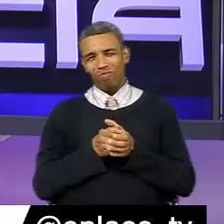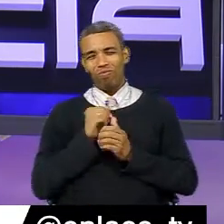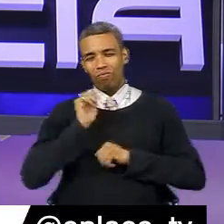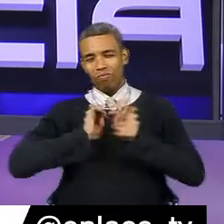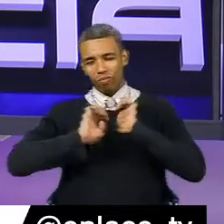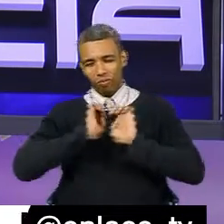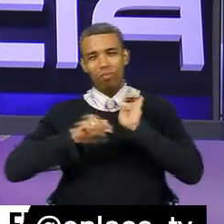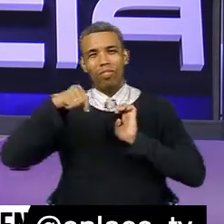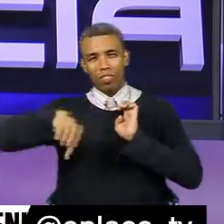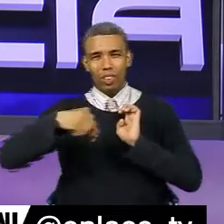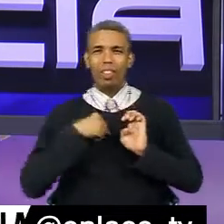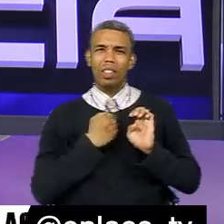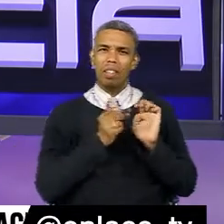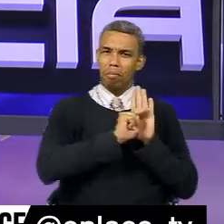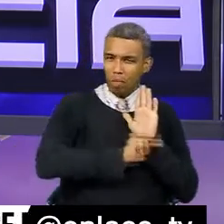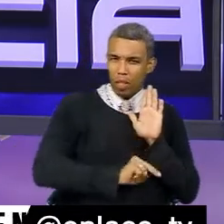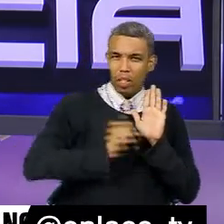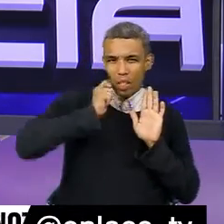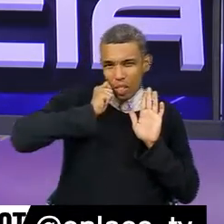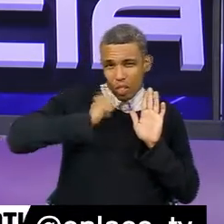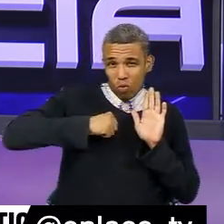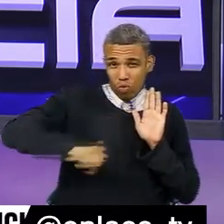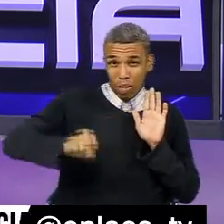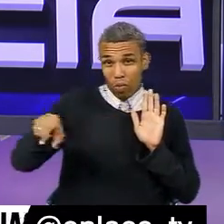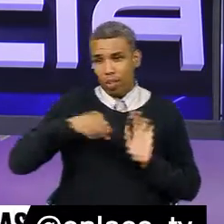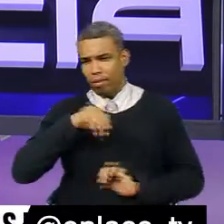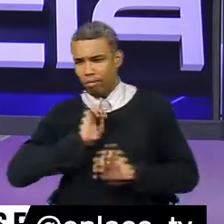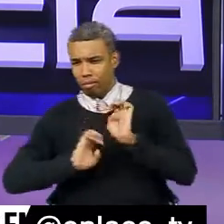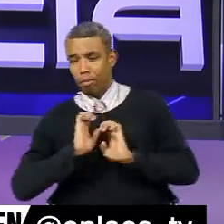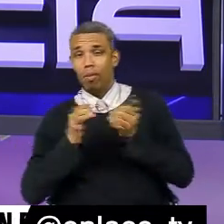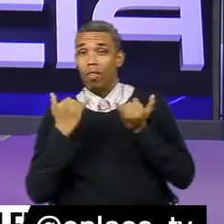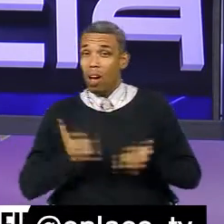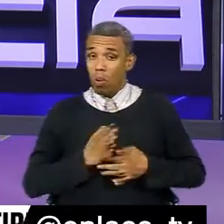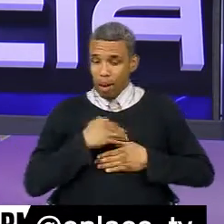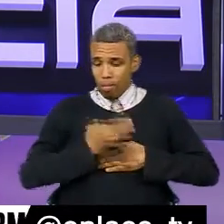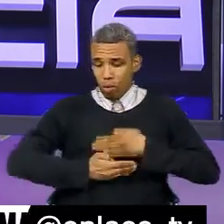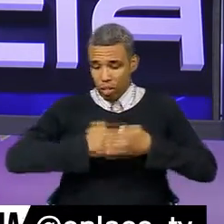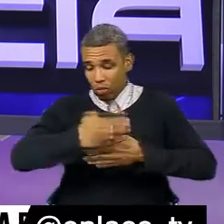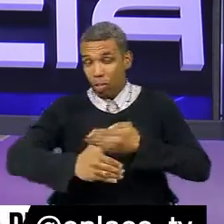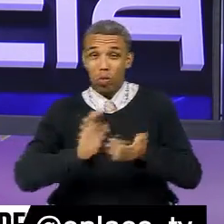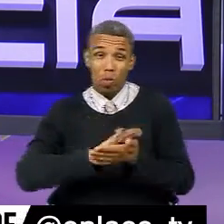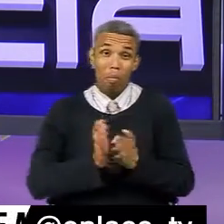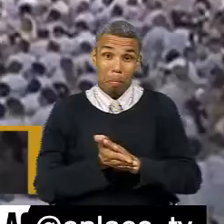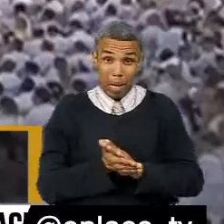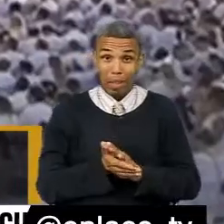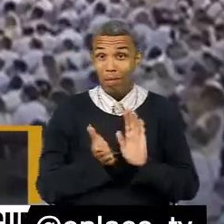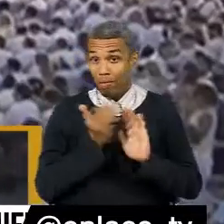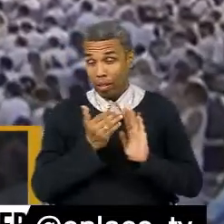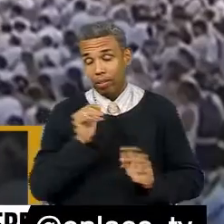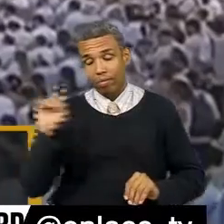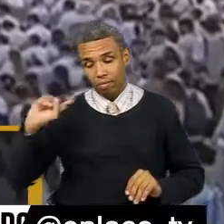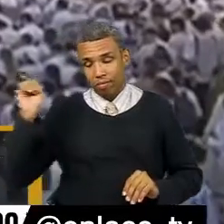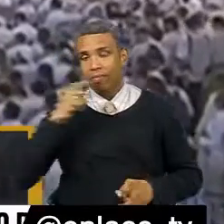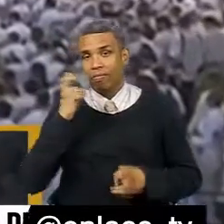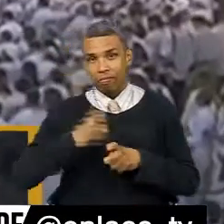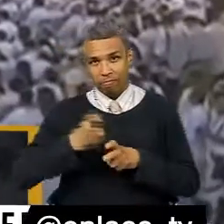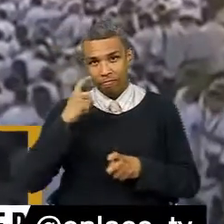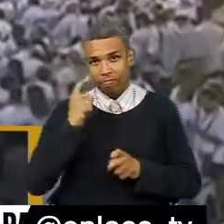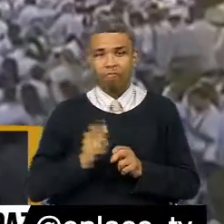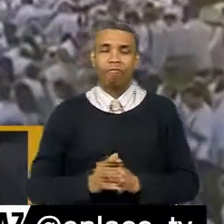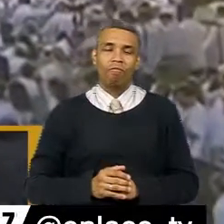etapa difícil, toda vez que este momento es el del cumplimiento de los acuerdos. Con ocasión de la firma de los acuerdos de paz